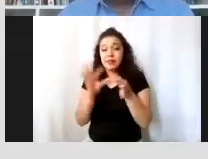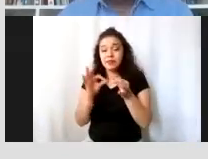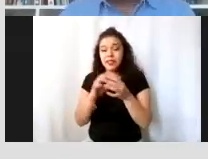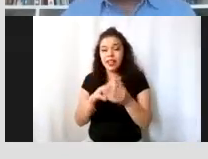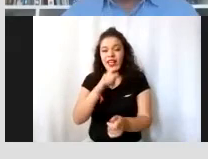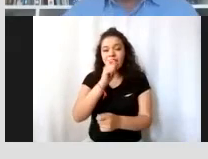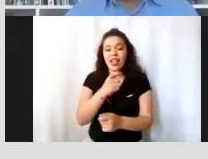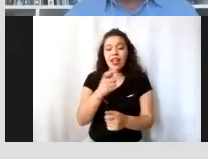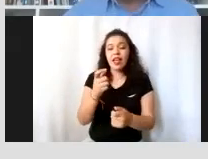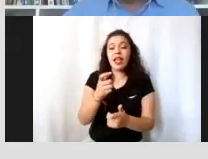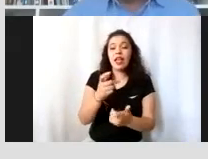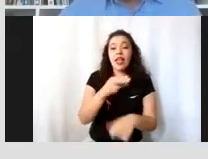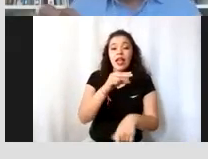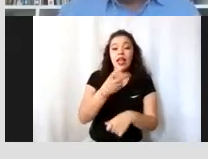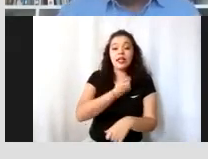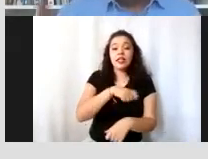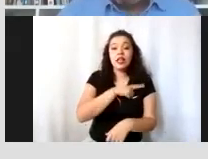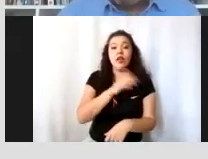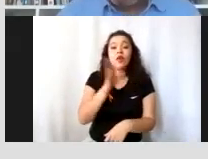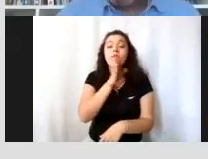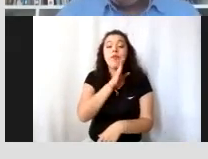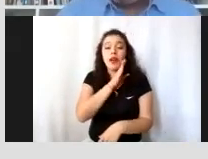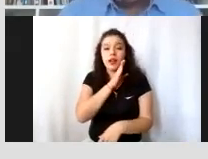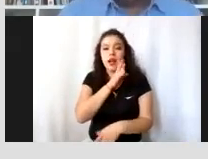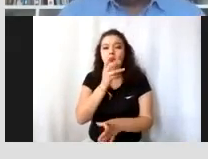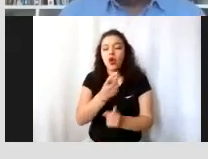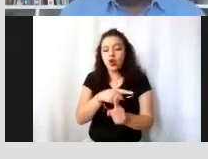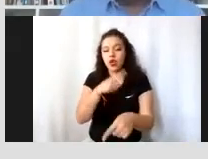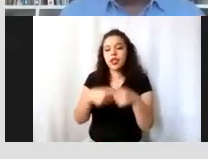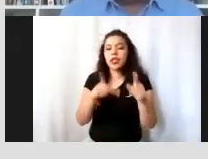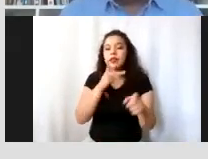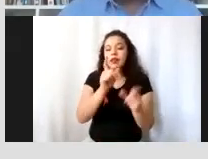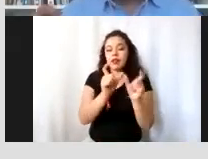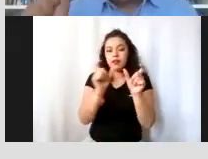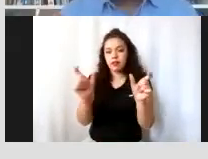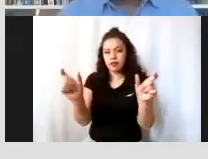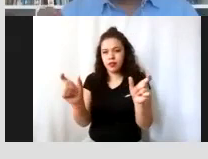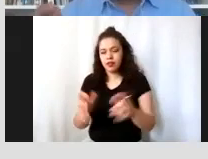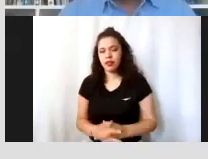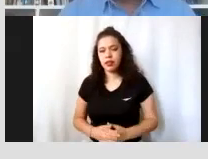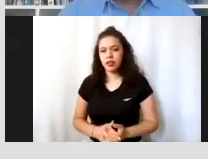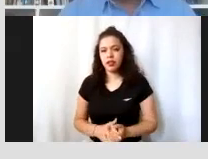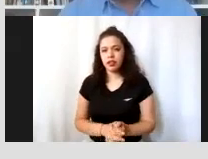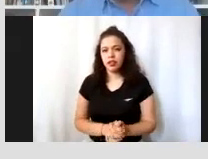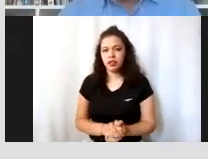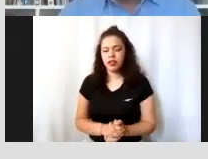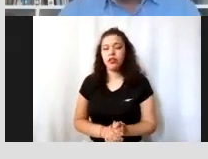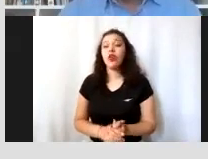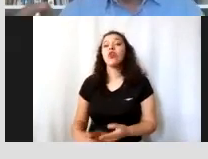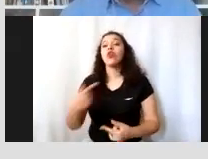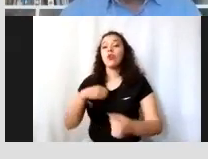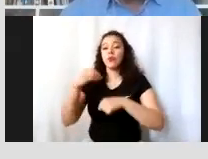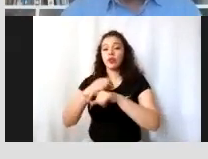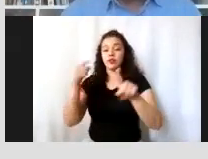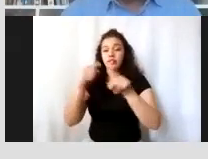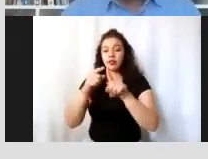con estado de salud inconveniente. O bien, eliminaría esa frase y pondría los casos específicos que para la